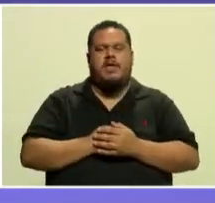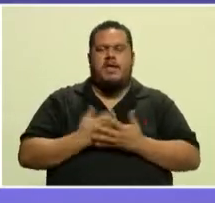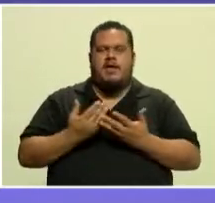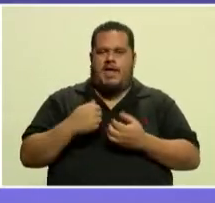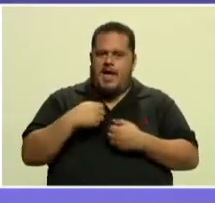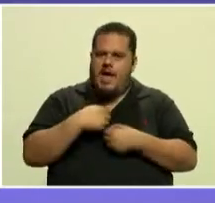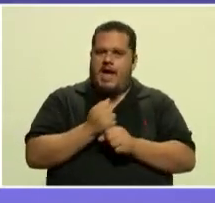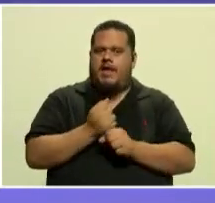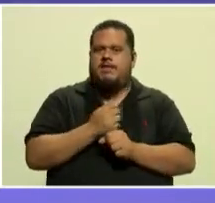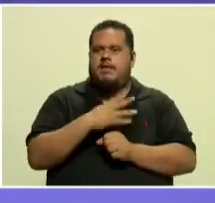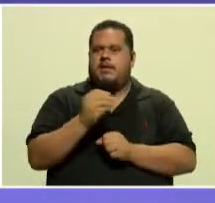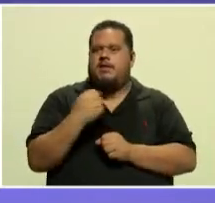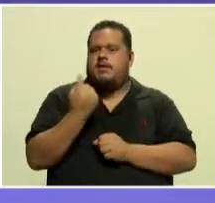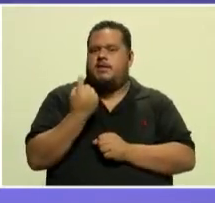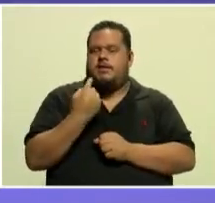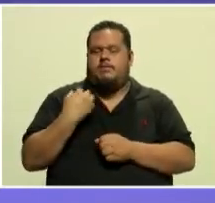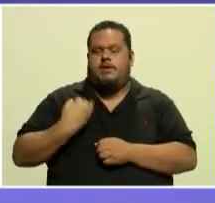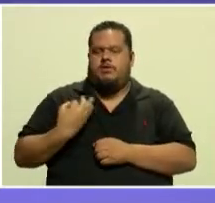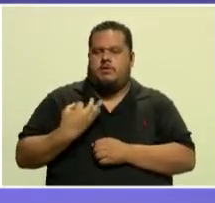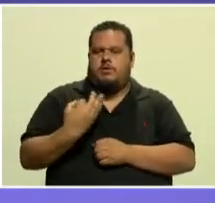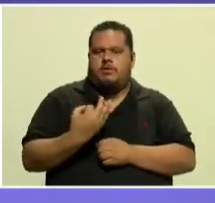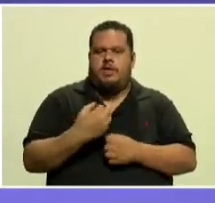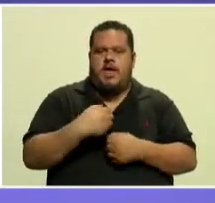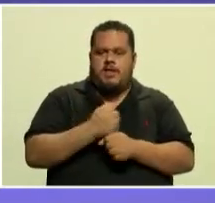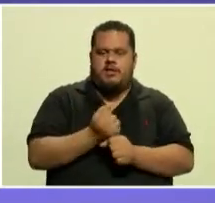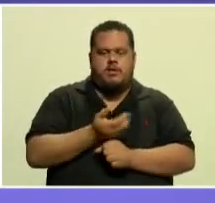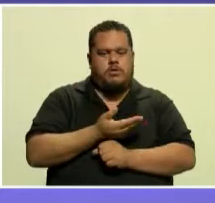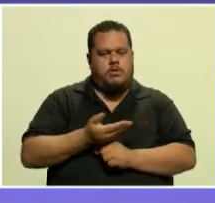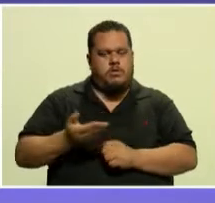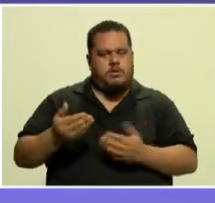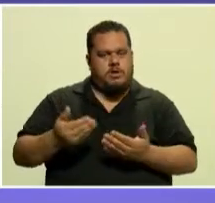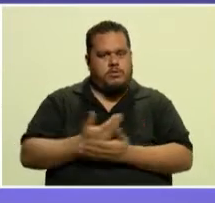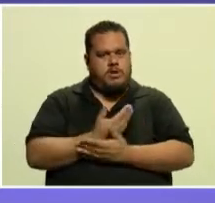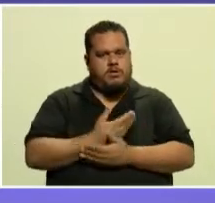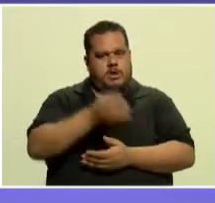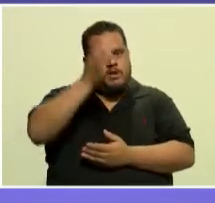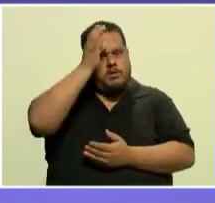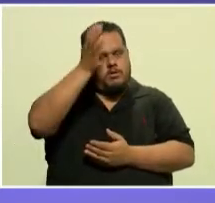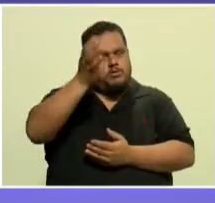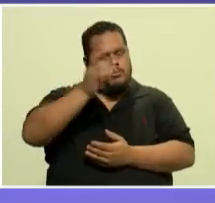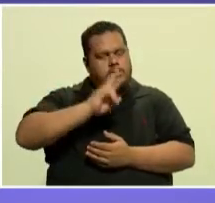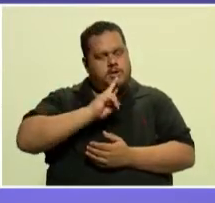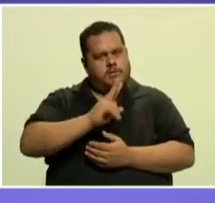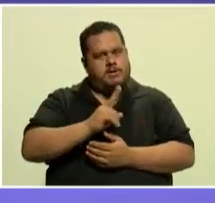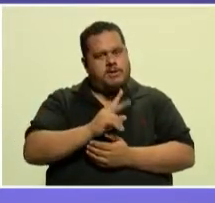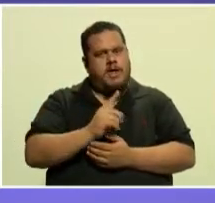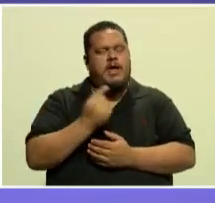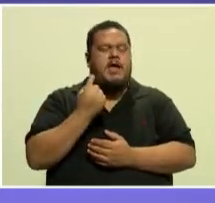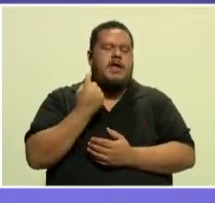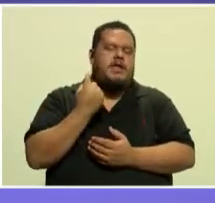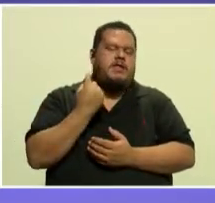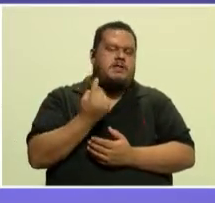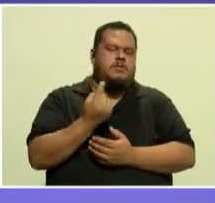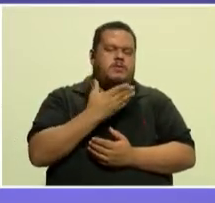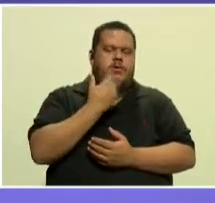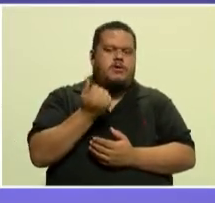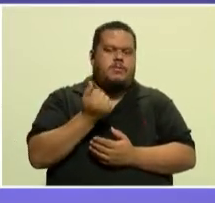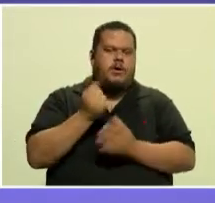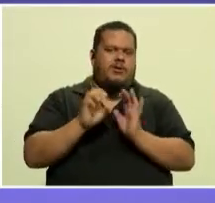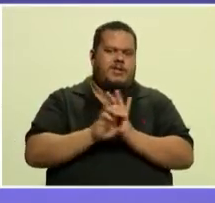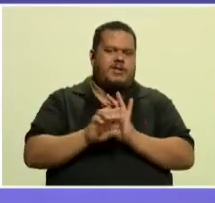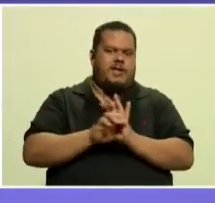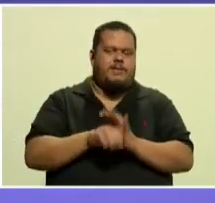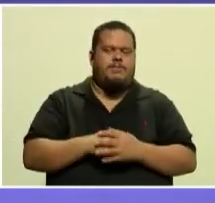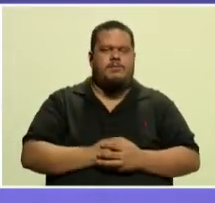generan, y siempre, todos los días, está generando cosas nuevas, y la cultura definitivamente es uno de los mejores